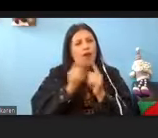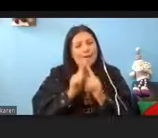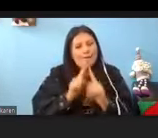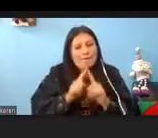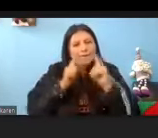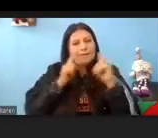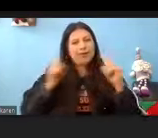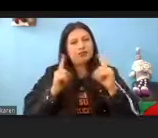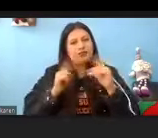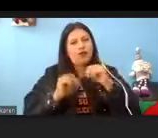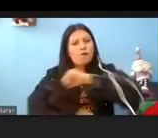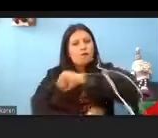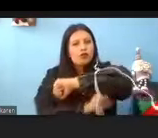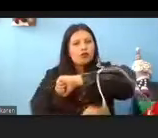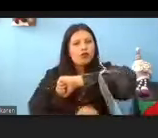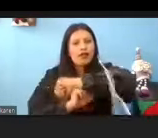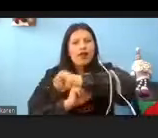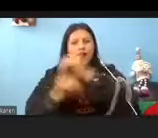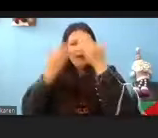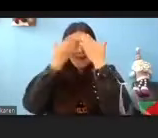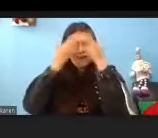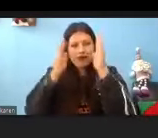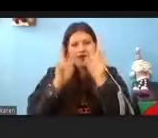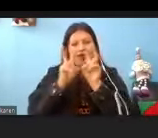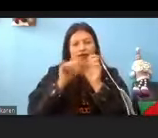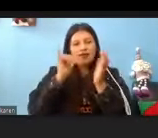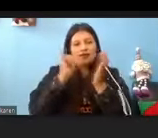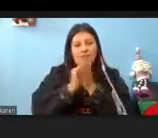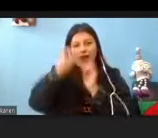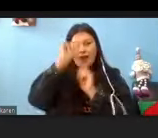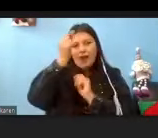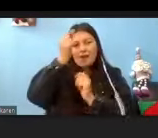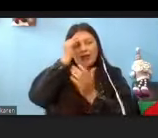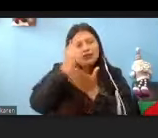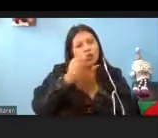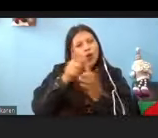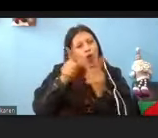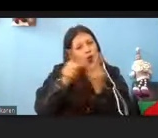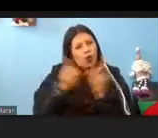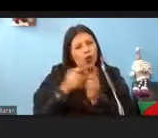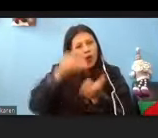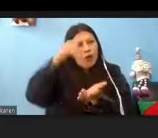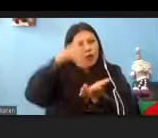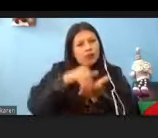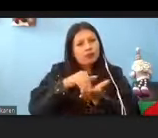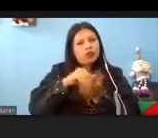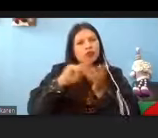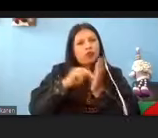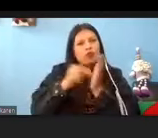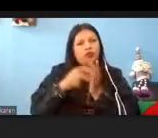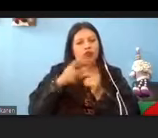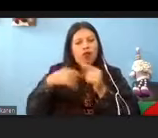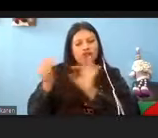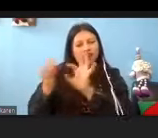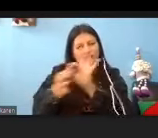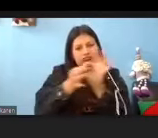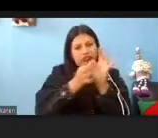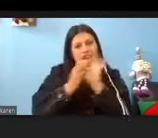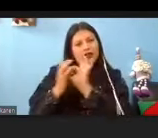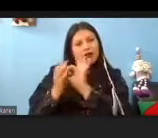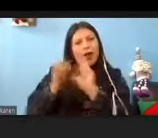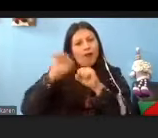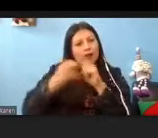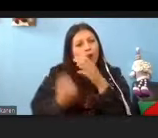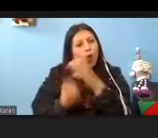de la democracia, el énfasis en que la memoria constituya ese sitio, que ese nodo a través del cual se